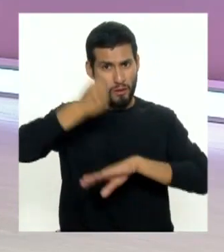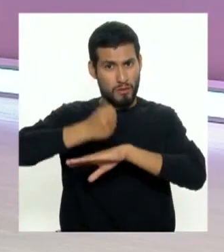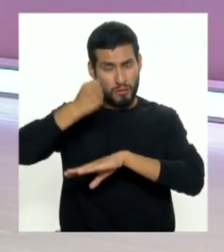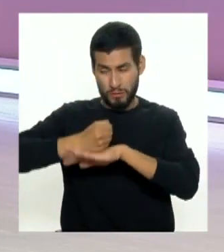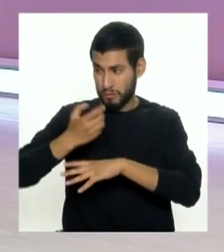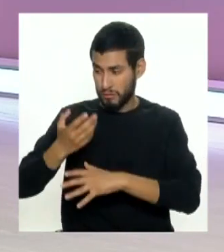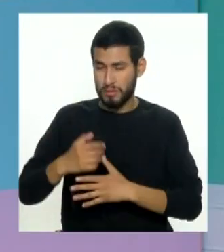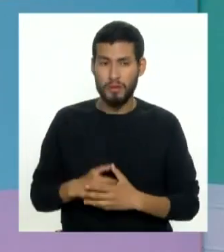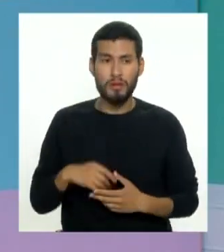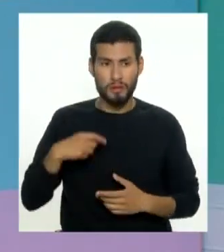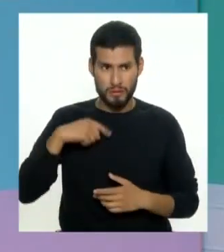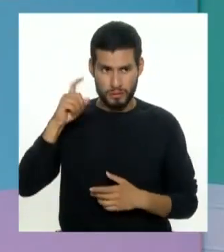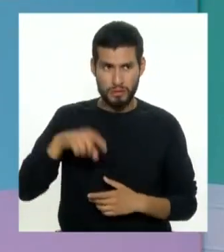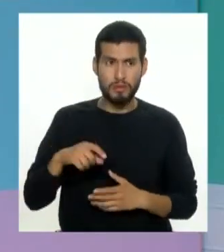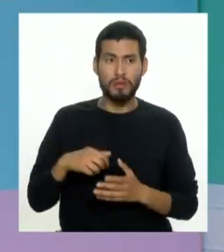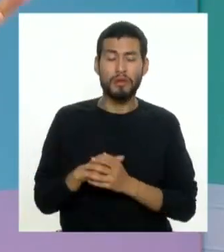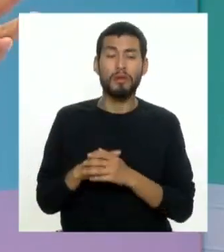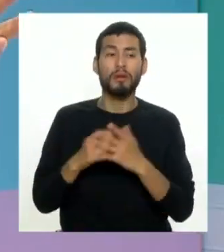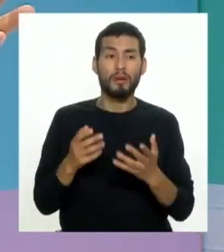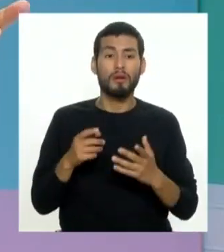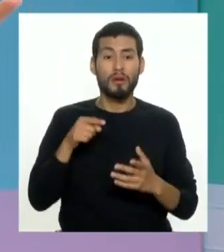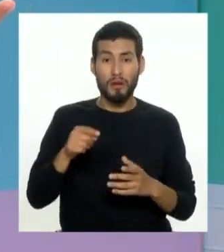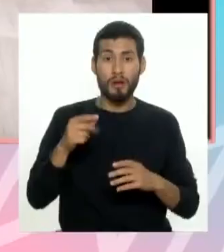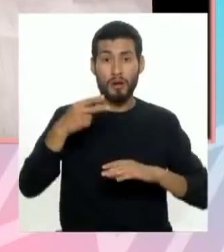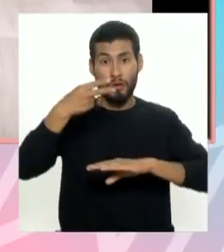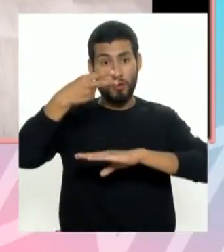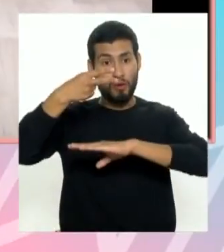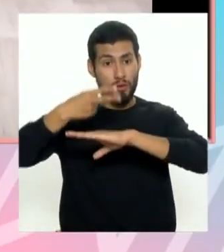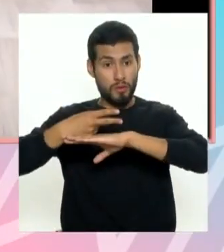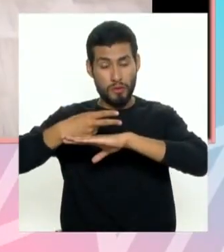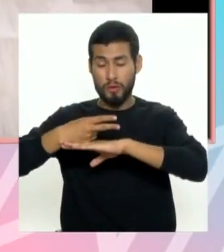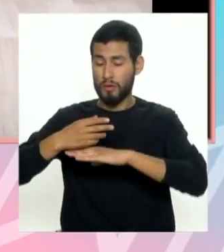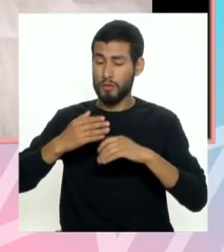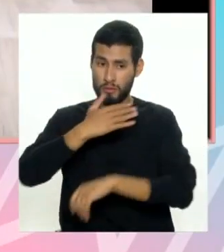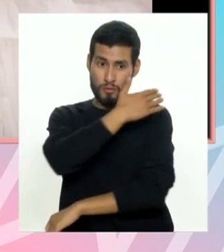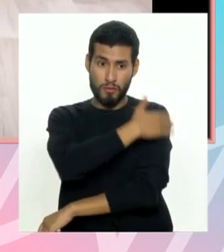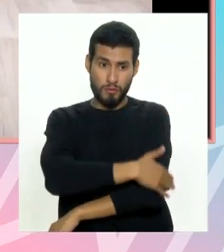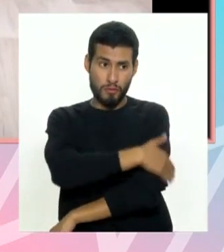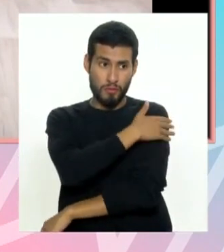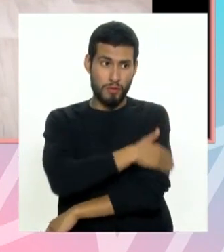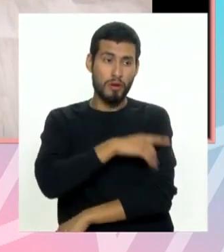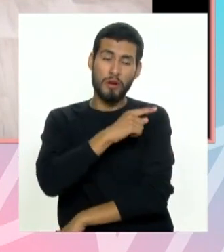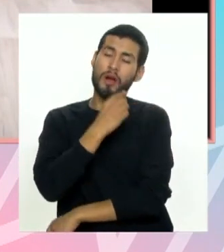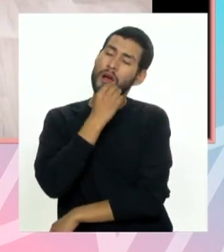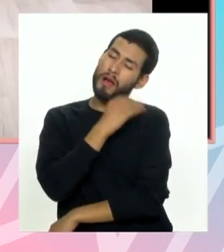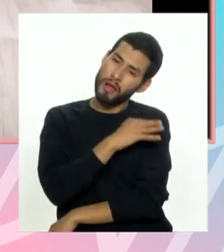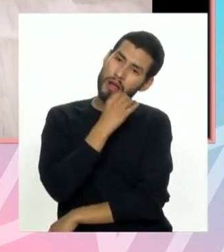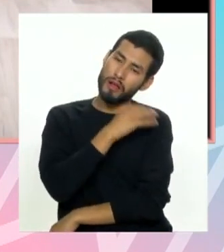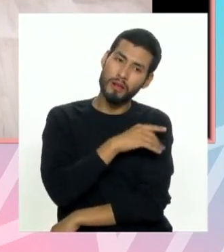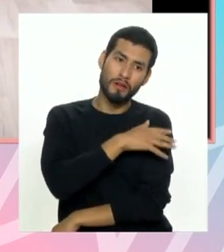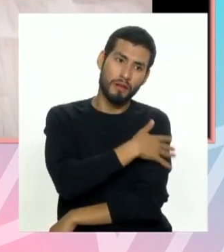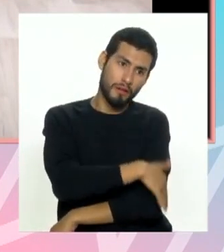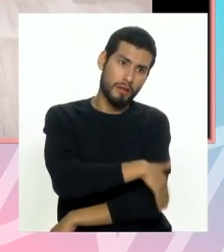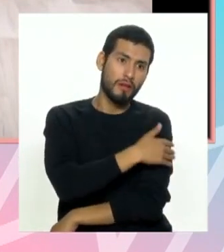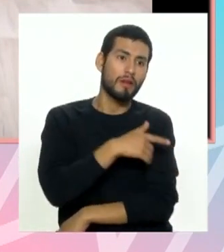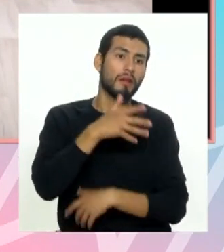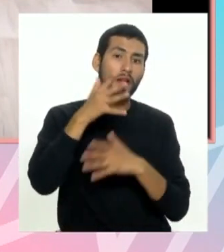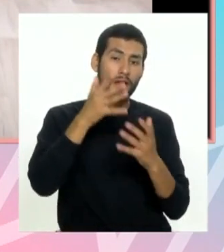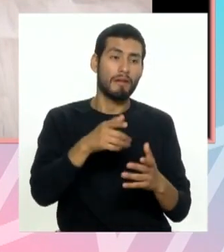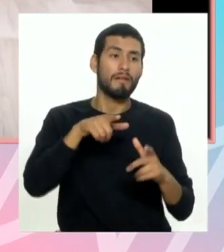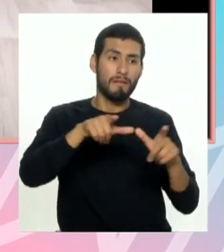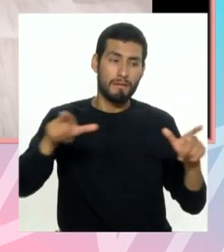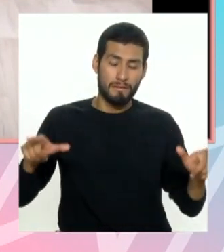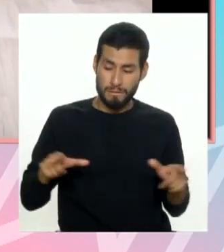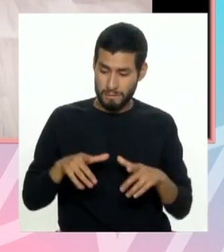suelo, ¿no? Es lo que tenemos que hacer. Poner al paciente de costado para que pueda salir la saliva por gravedad. Dejar el